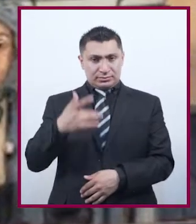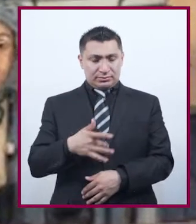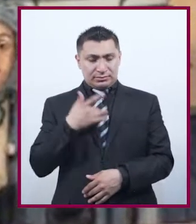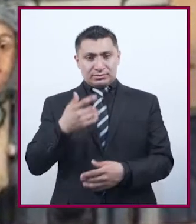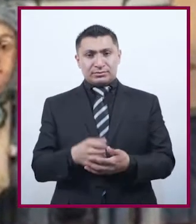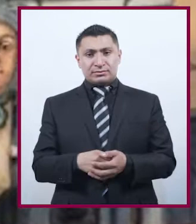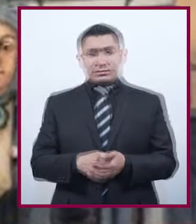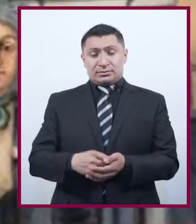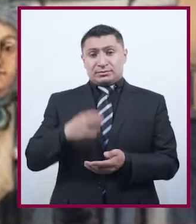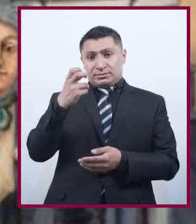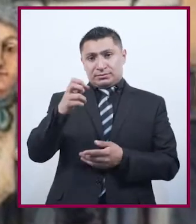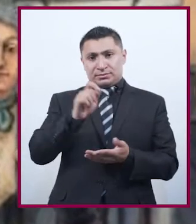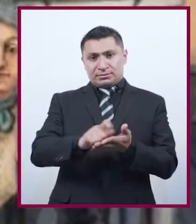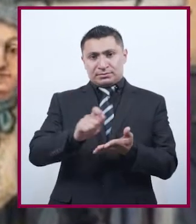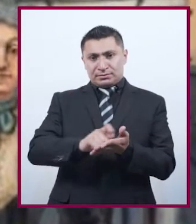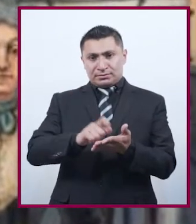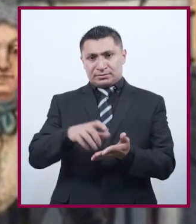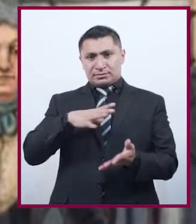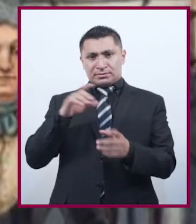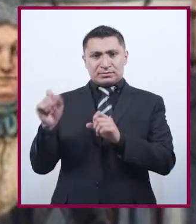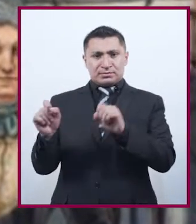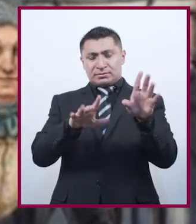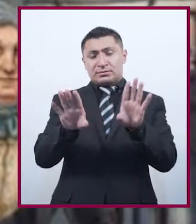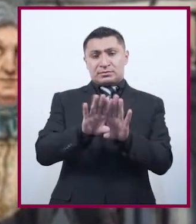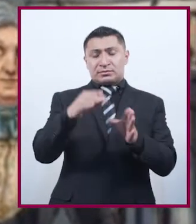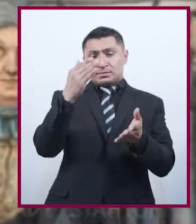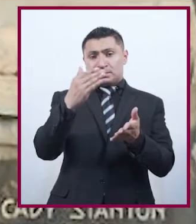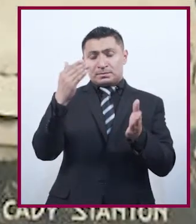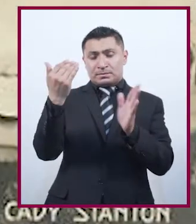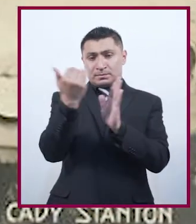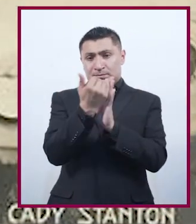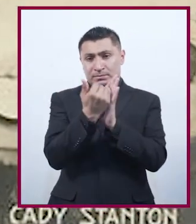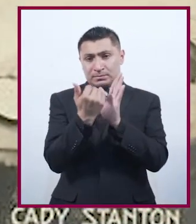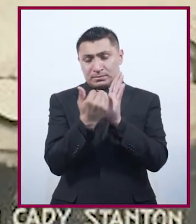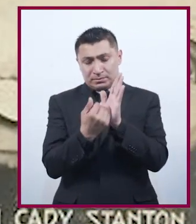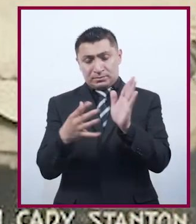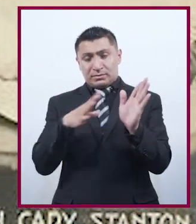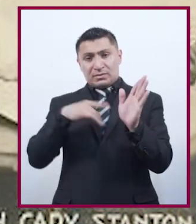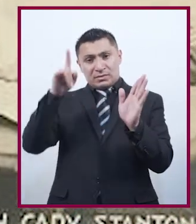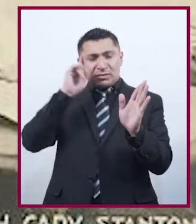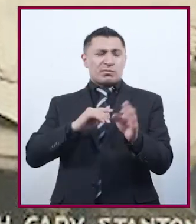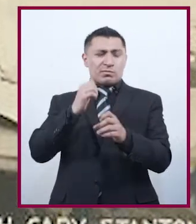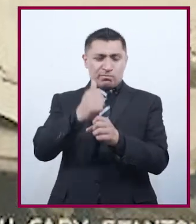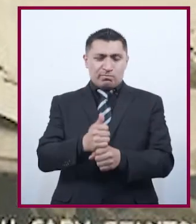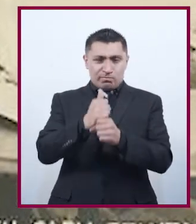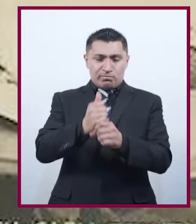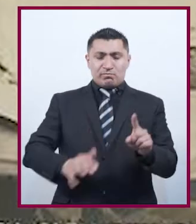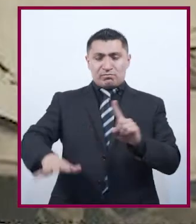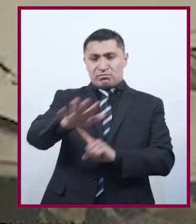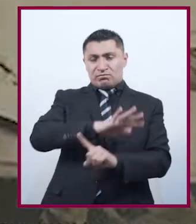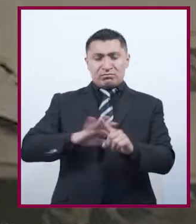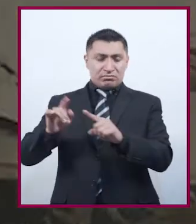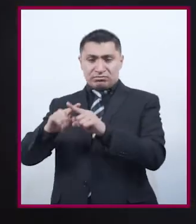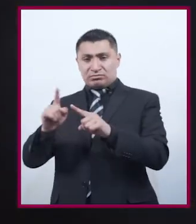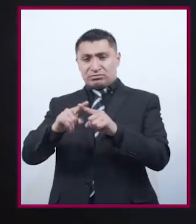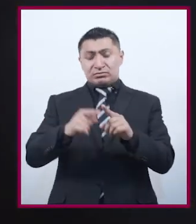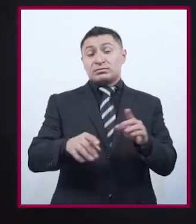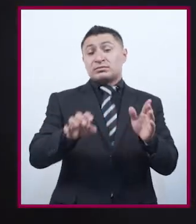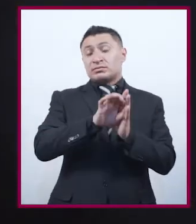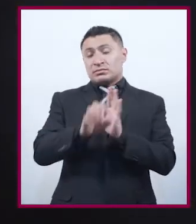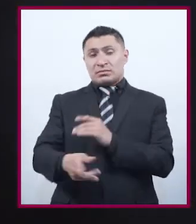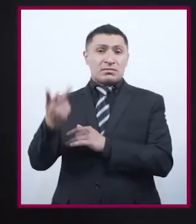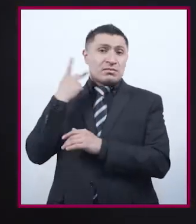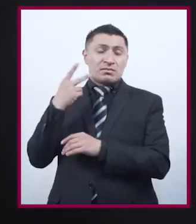En este texto se manifiestan las restricciones que sufren las mujeres en todos los ámbitos, destacando las políticas. No